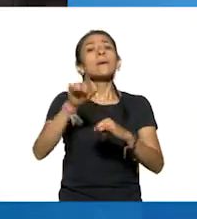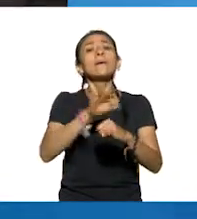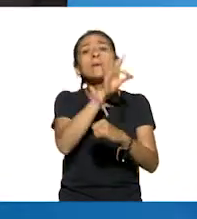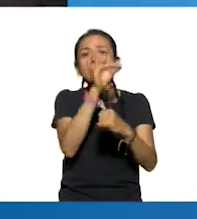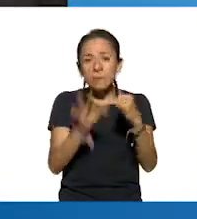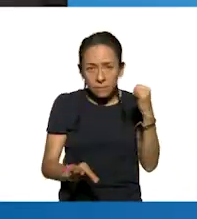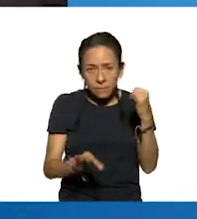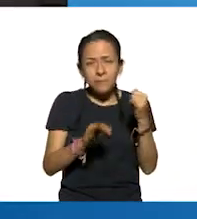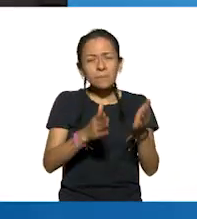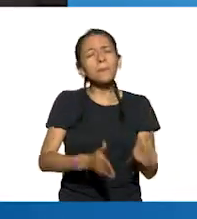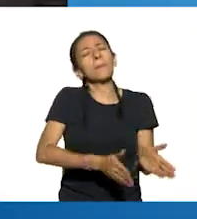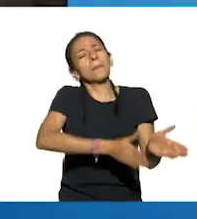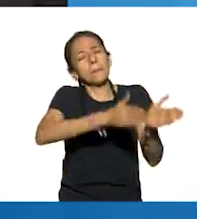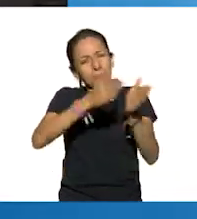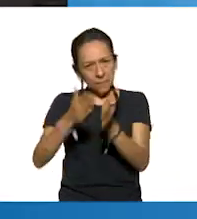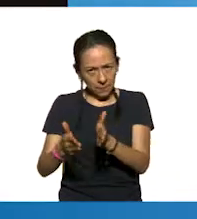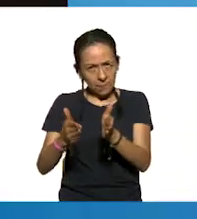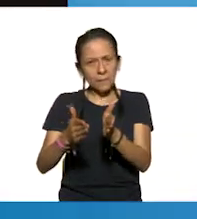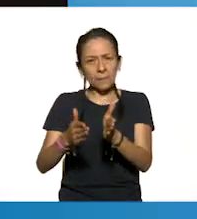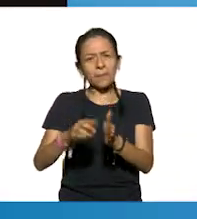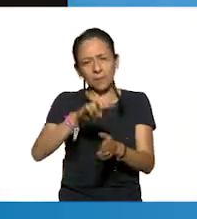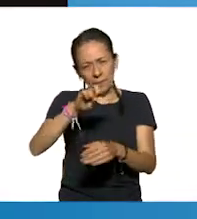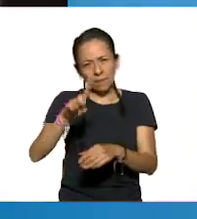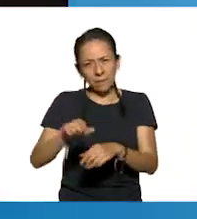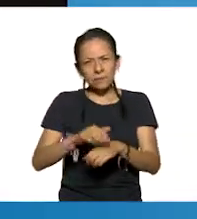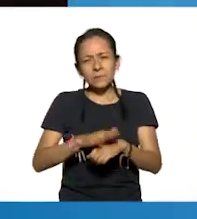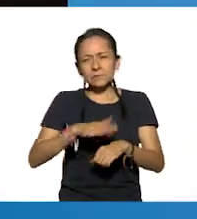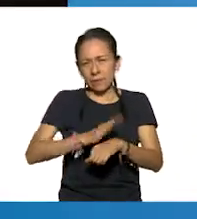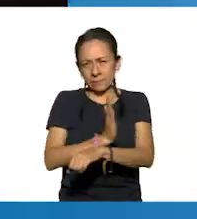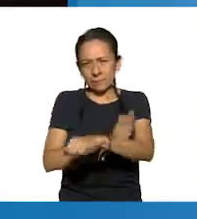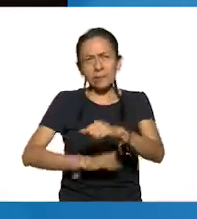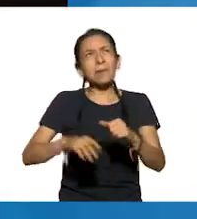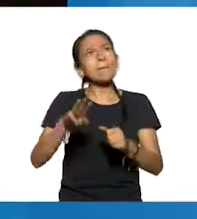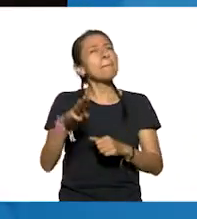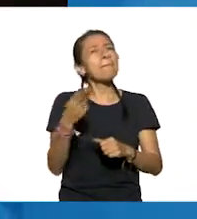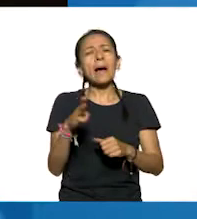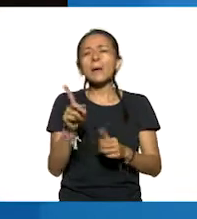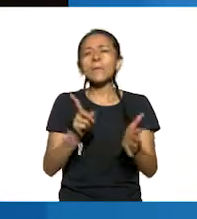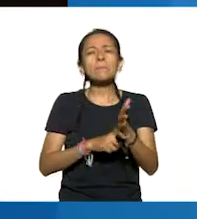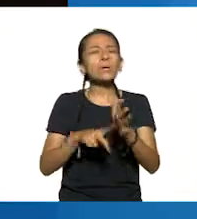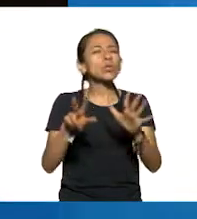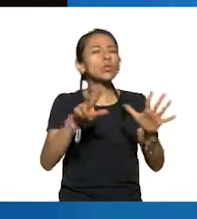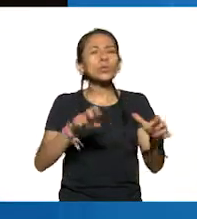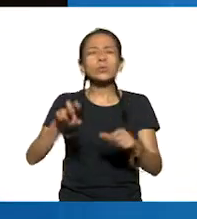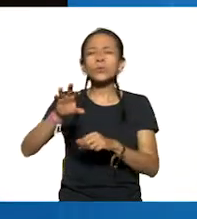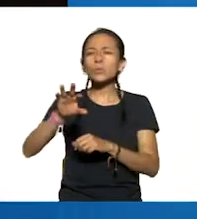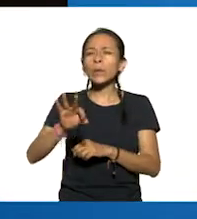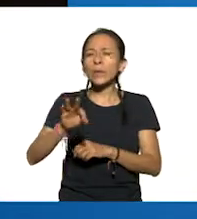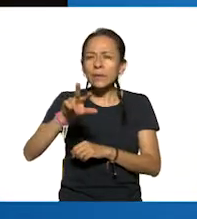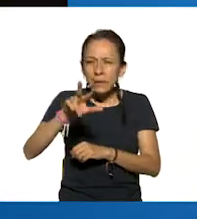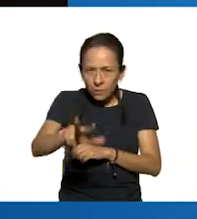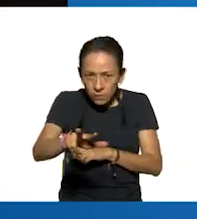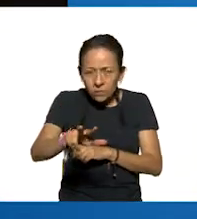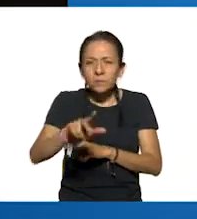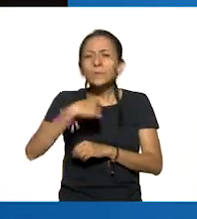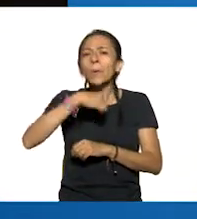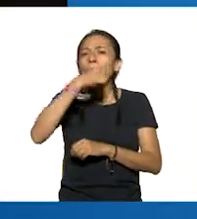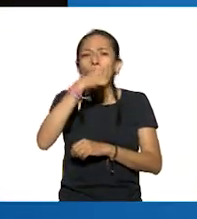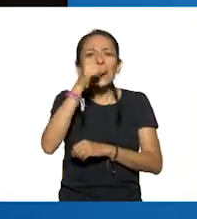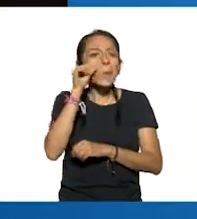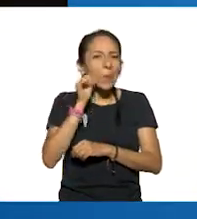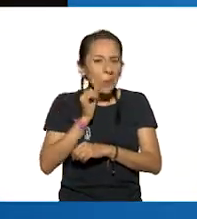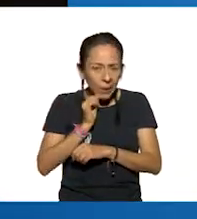poco más tarde, en mayo de 1848, Juárez ocupó